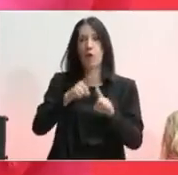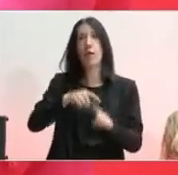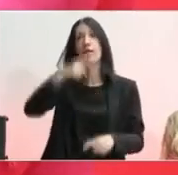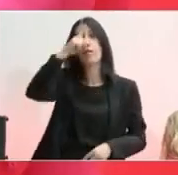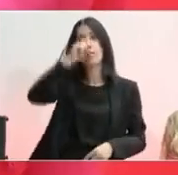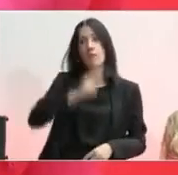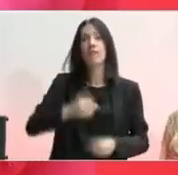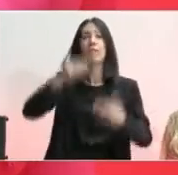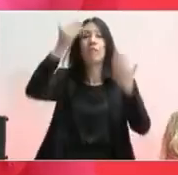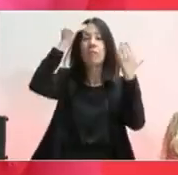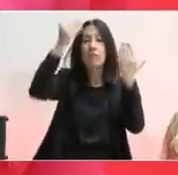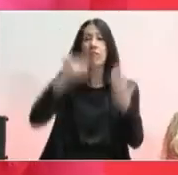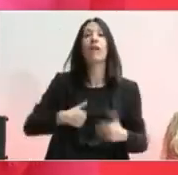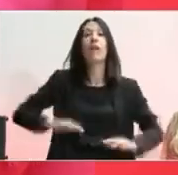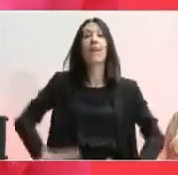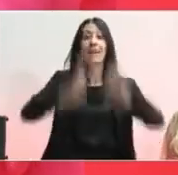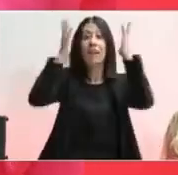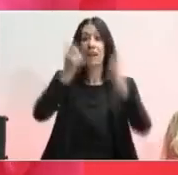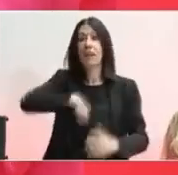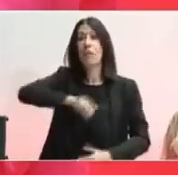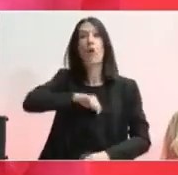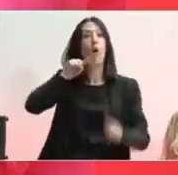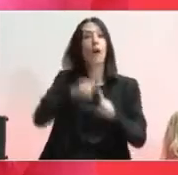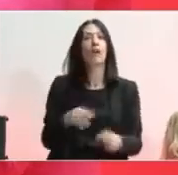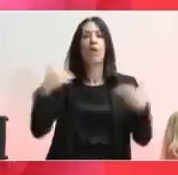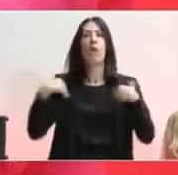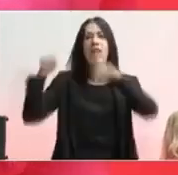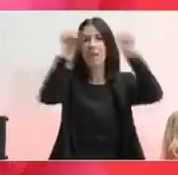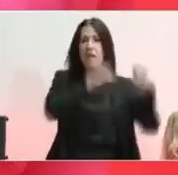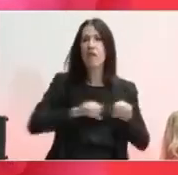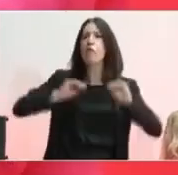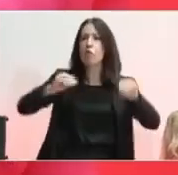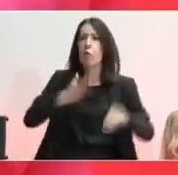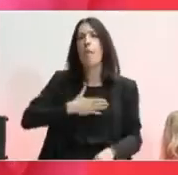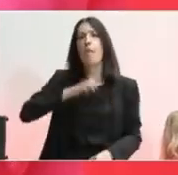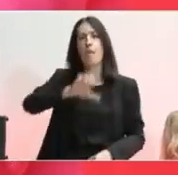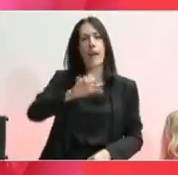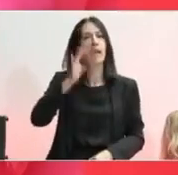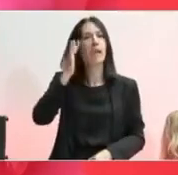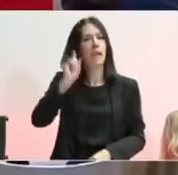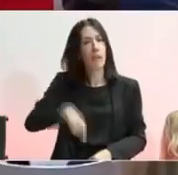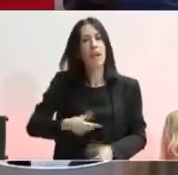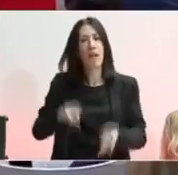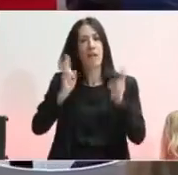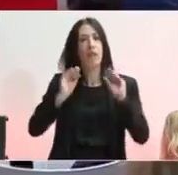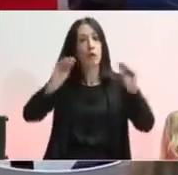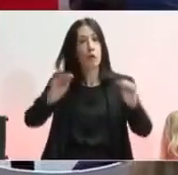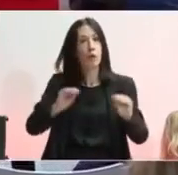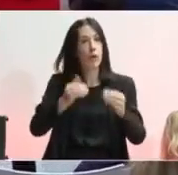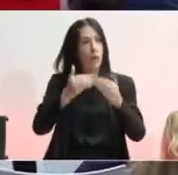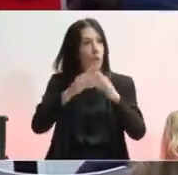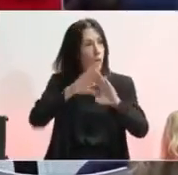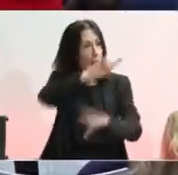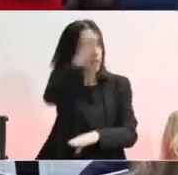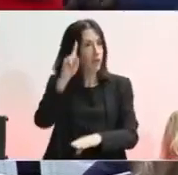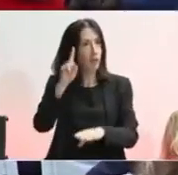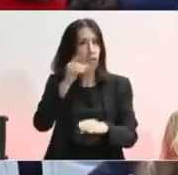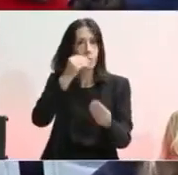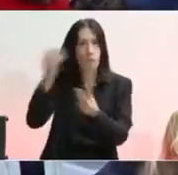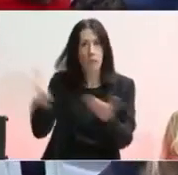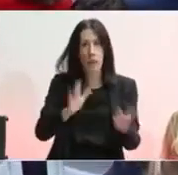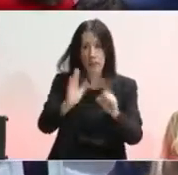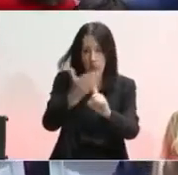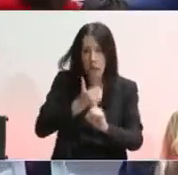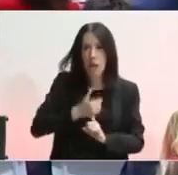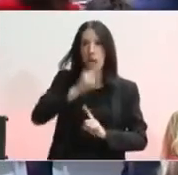levantamiento de los españoles para defender su patria y su libertad. Madrid es tierra de acogida y manantial de oportunidades.